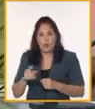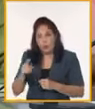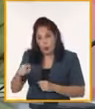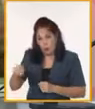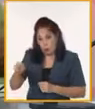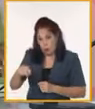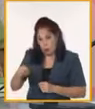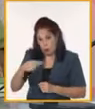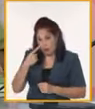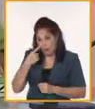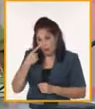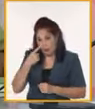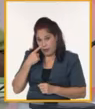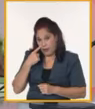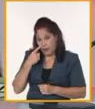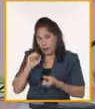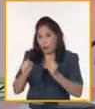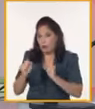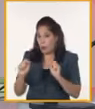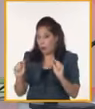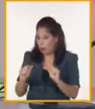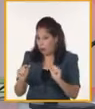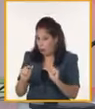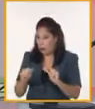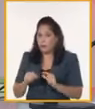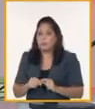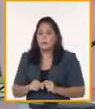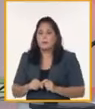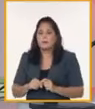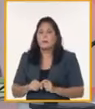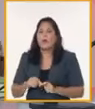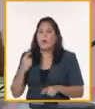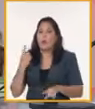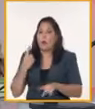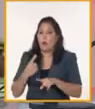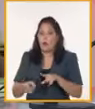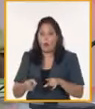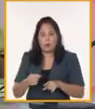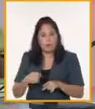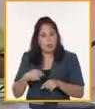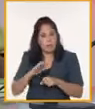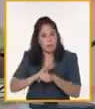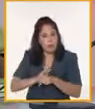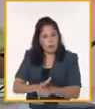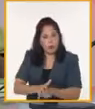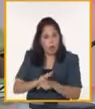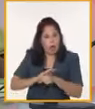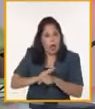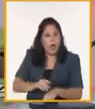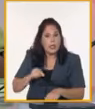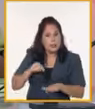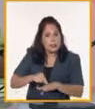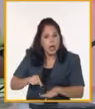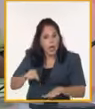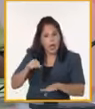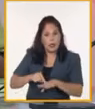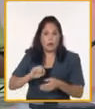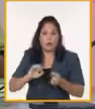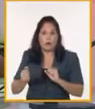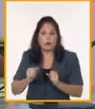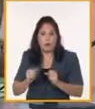eh han visto que había poco control y que había vacíos Pero hay otros que sienten que están demasiado encima de ellos con el control y